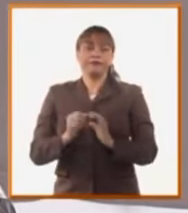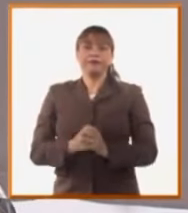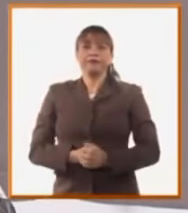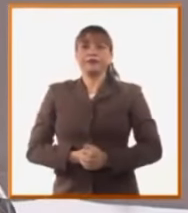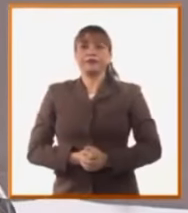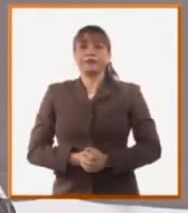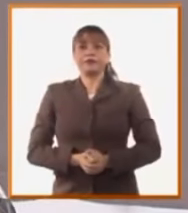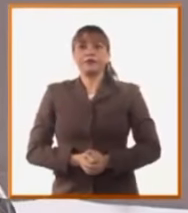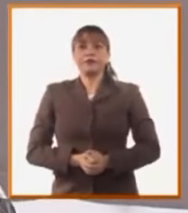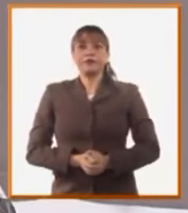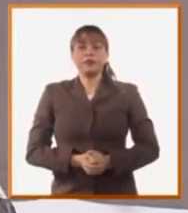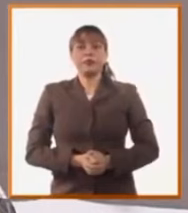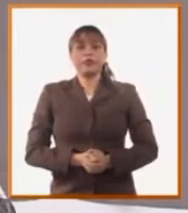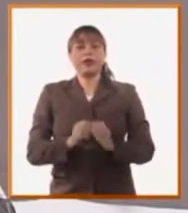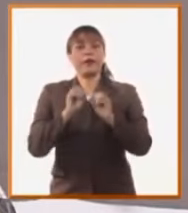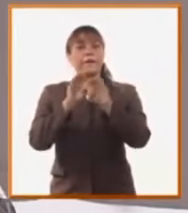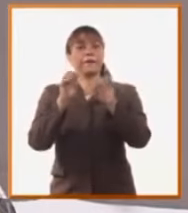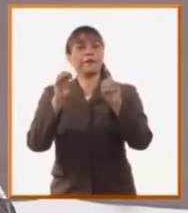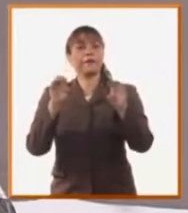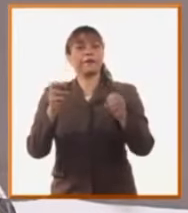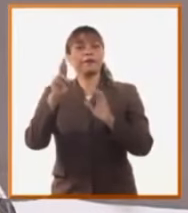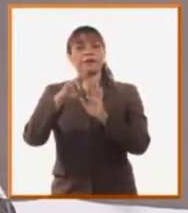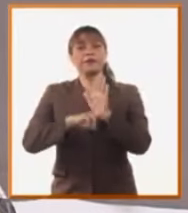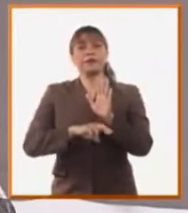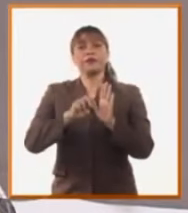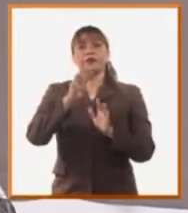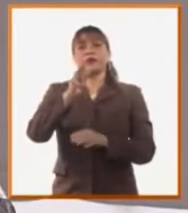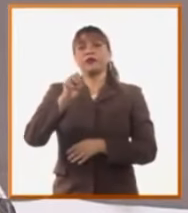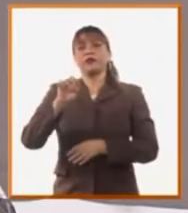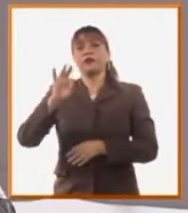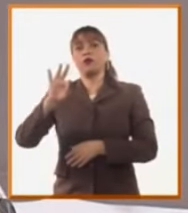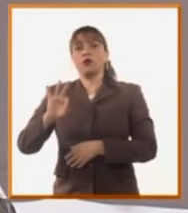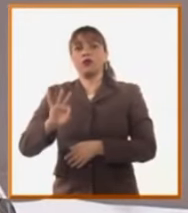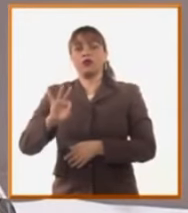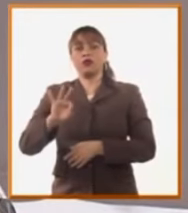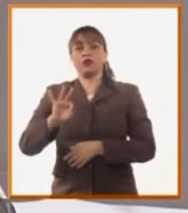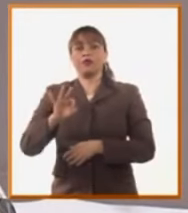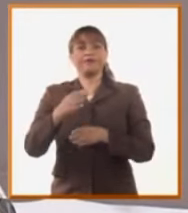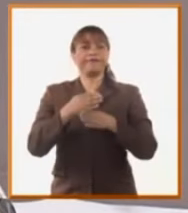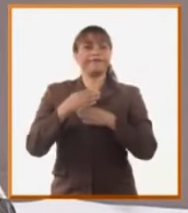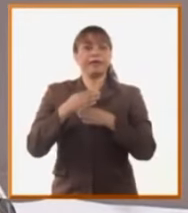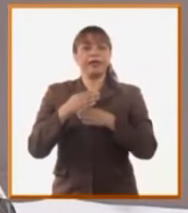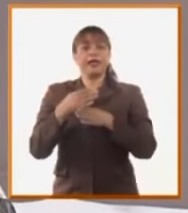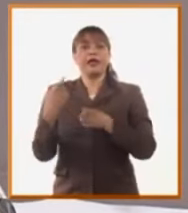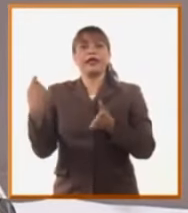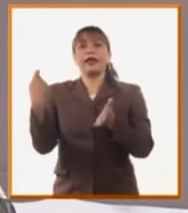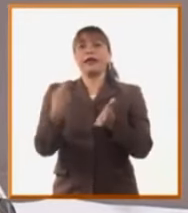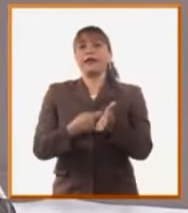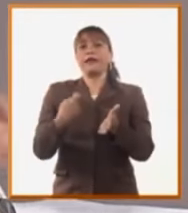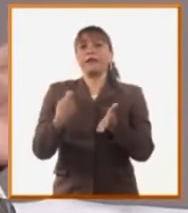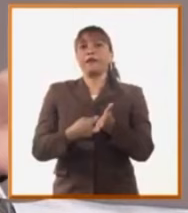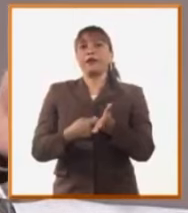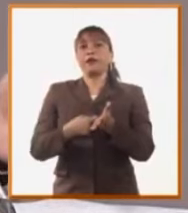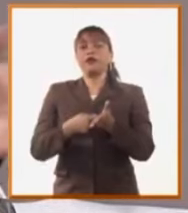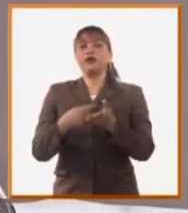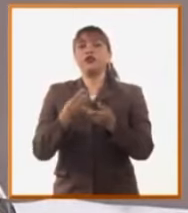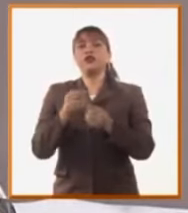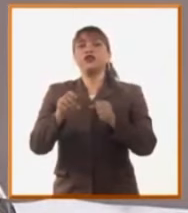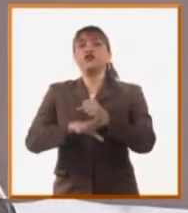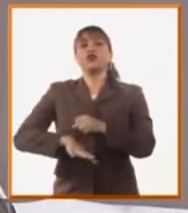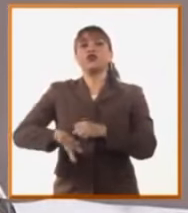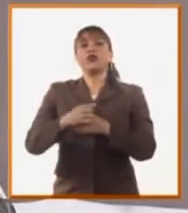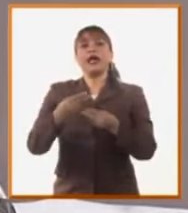económicos se publicó también la resolución 308 que es la que establece el impuesto por la sociedad de la tierra un tributo que se